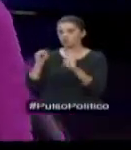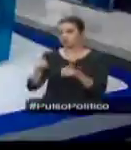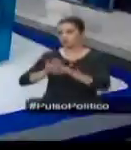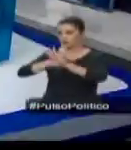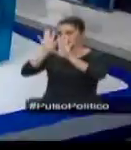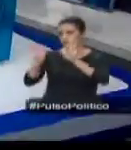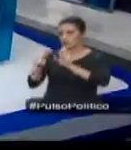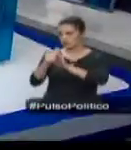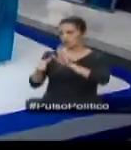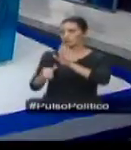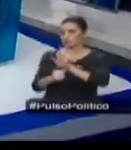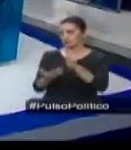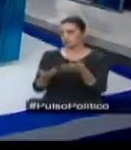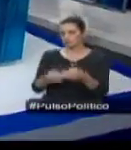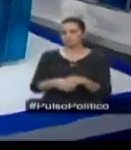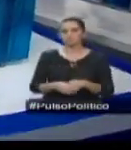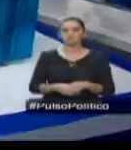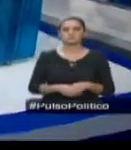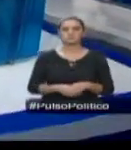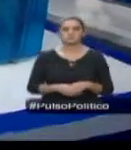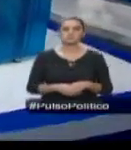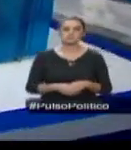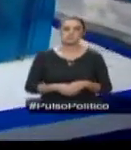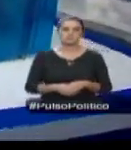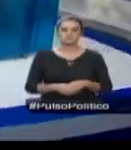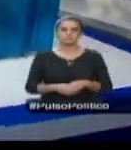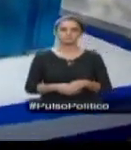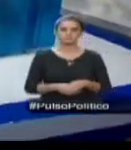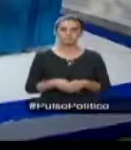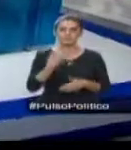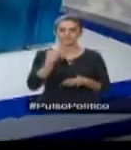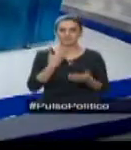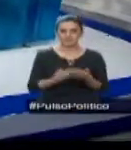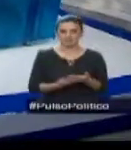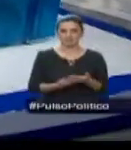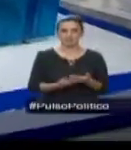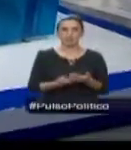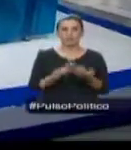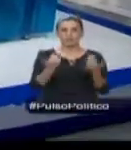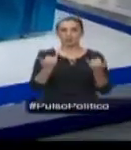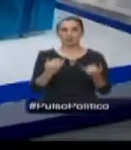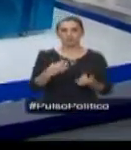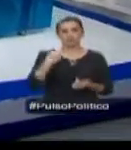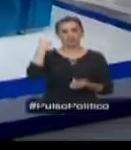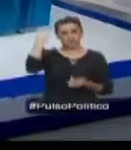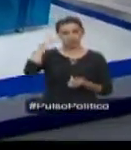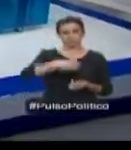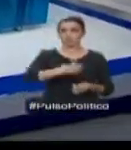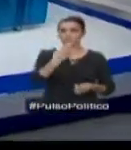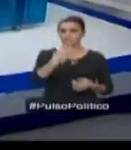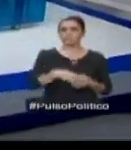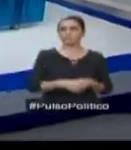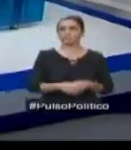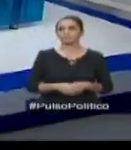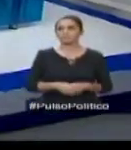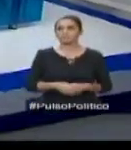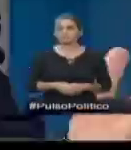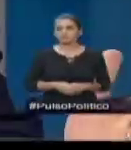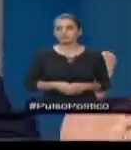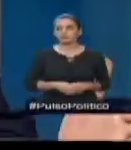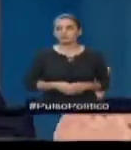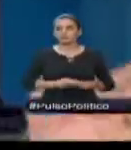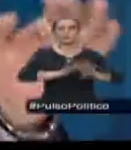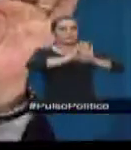ese artículo gráfica verificar ya babor desde tackle derecho a la réplica 30 segundos bueno